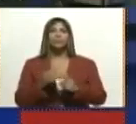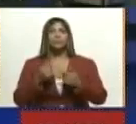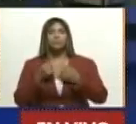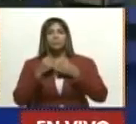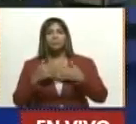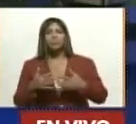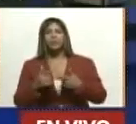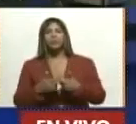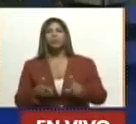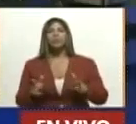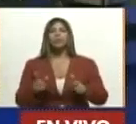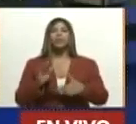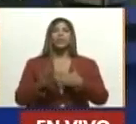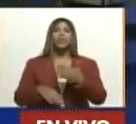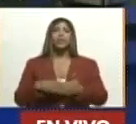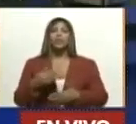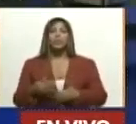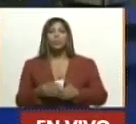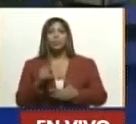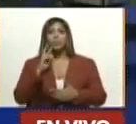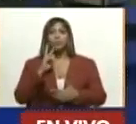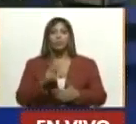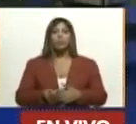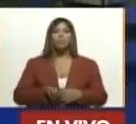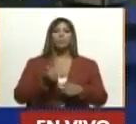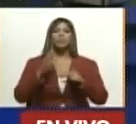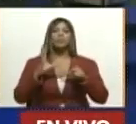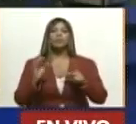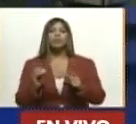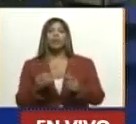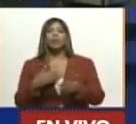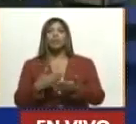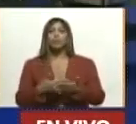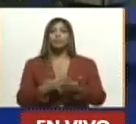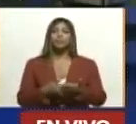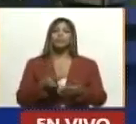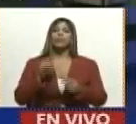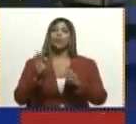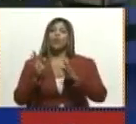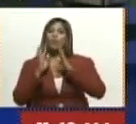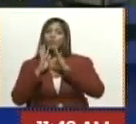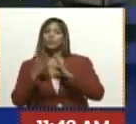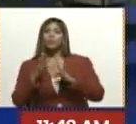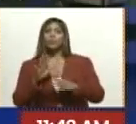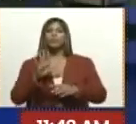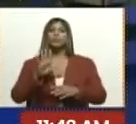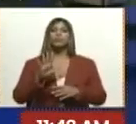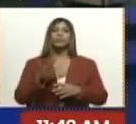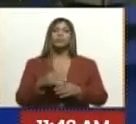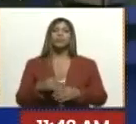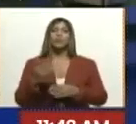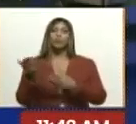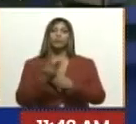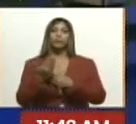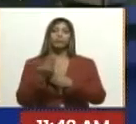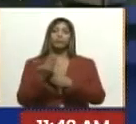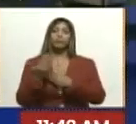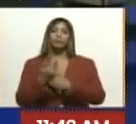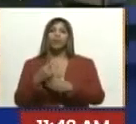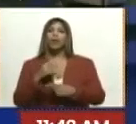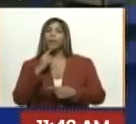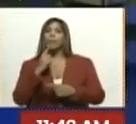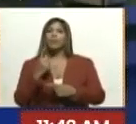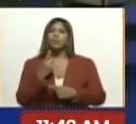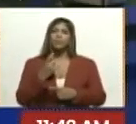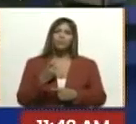libertad. Y luego de ver más de 70 pruebas, varias confesiones y al menos 5 sentencias, le preguntó al